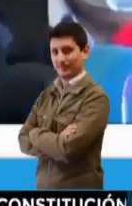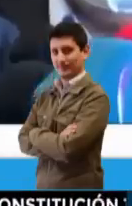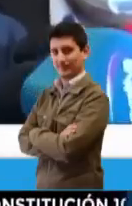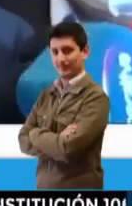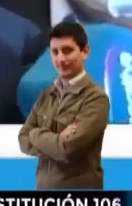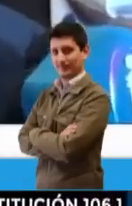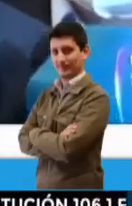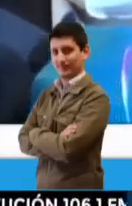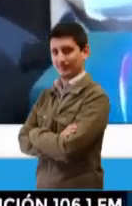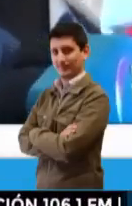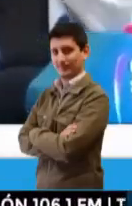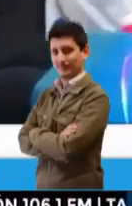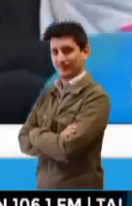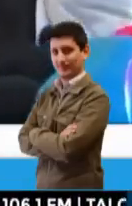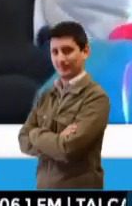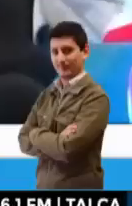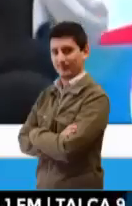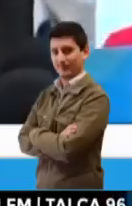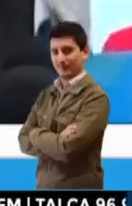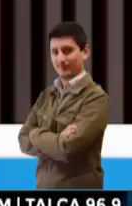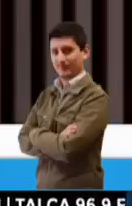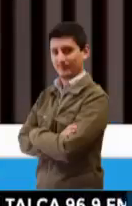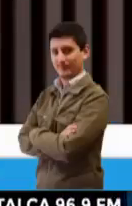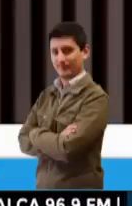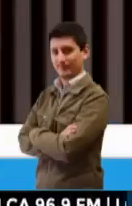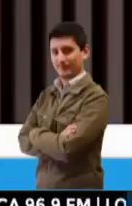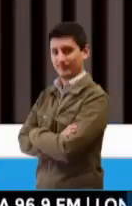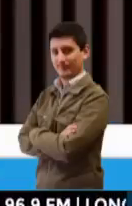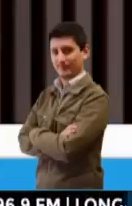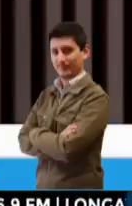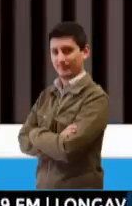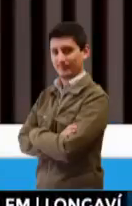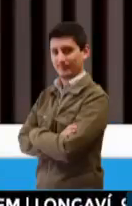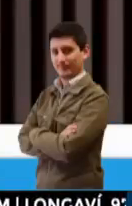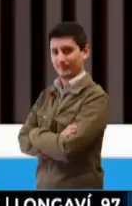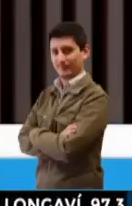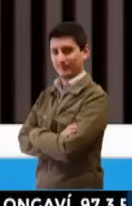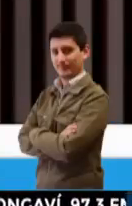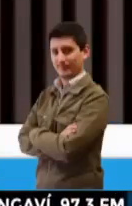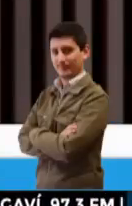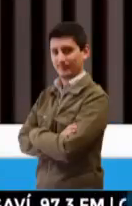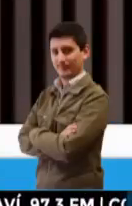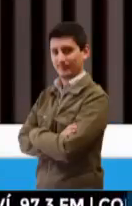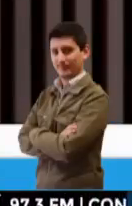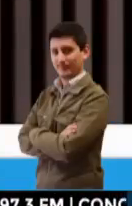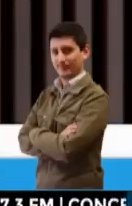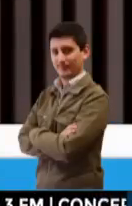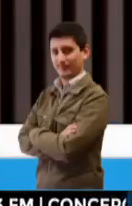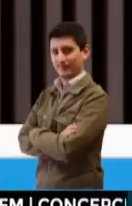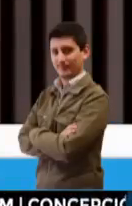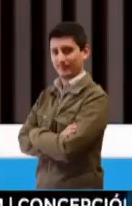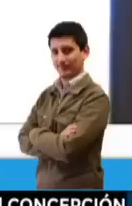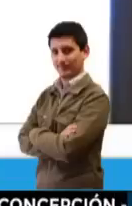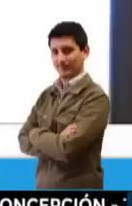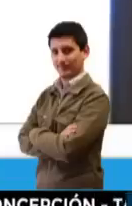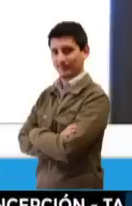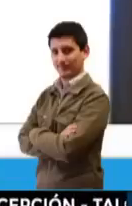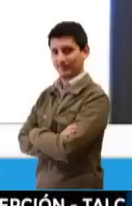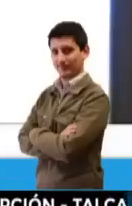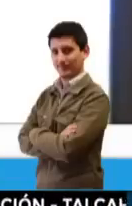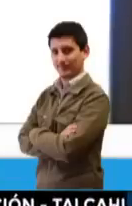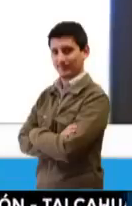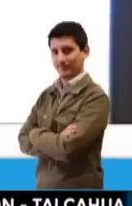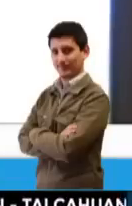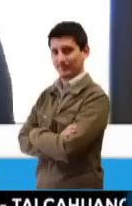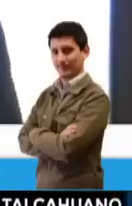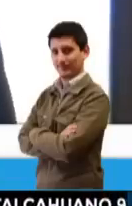En la manera en que se hicieron las cosas, en específico en este caso de una presunta violación contra una niña de 11 años, lo que debió haber procedido fue otro